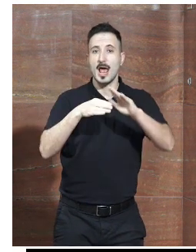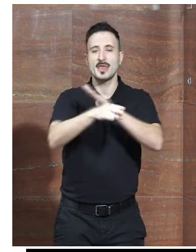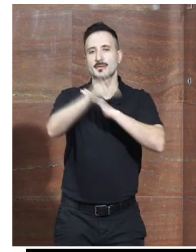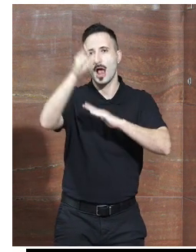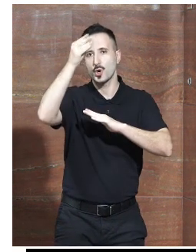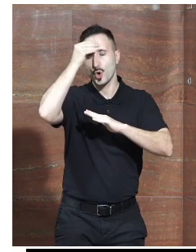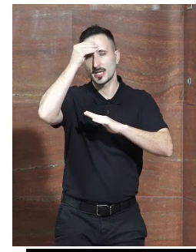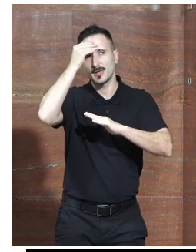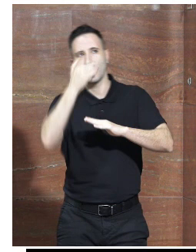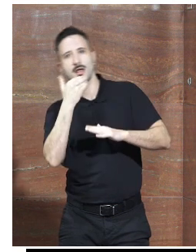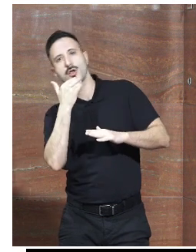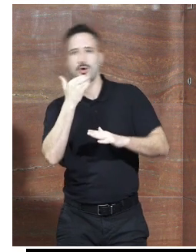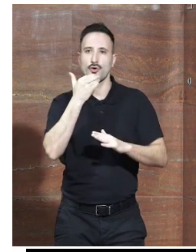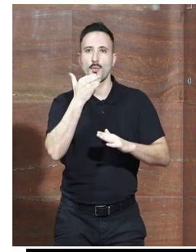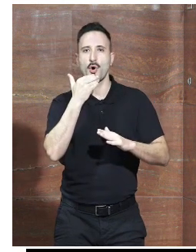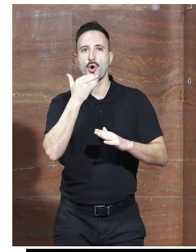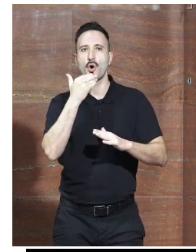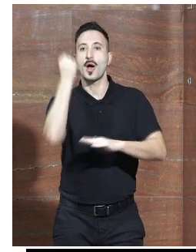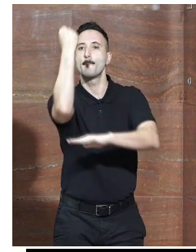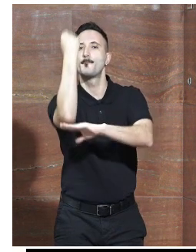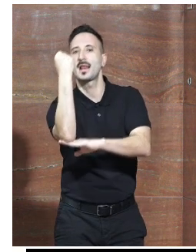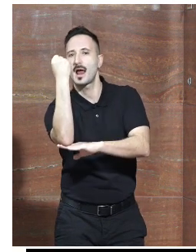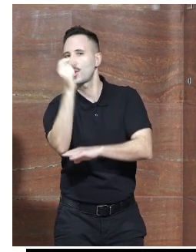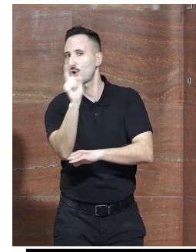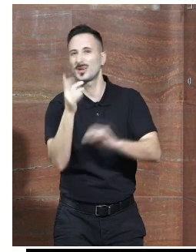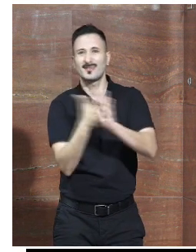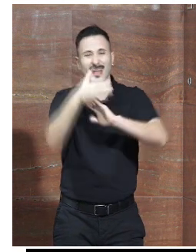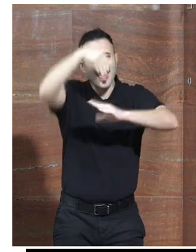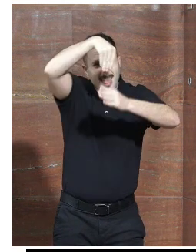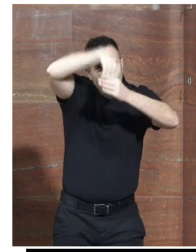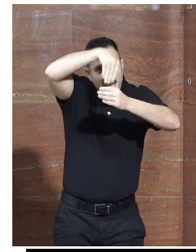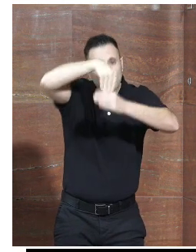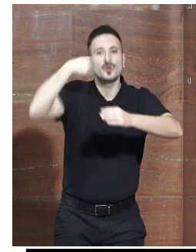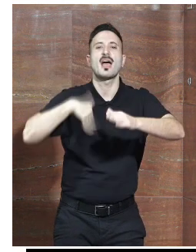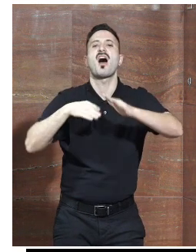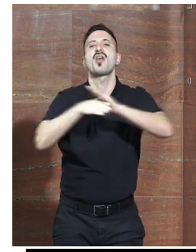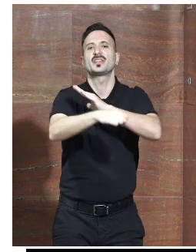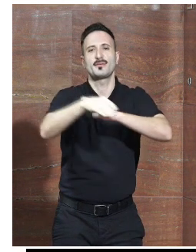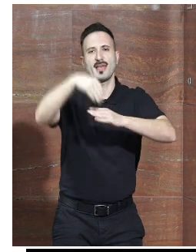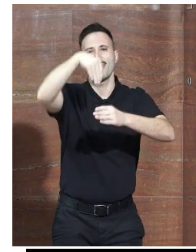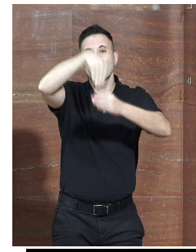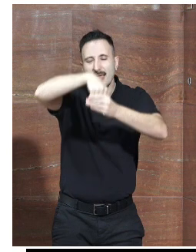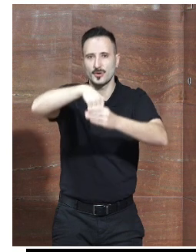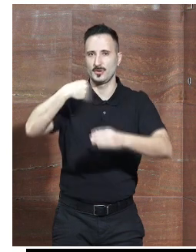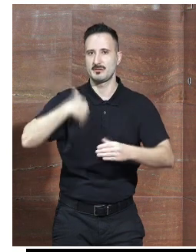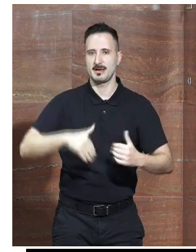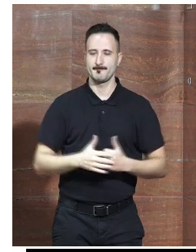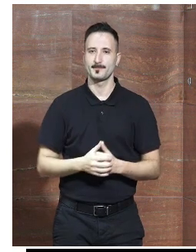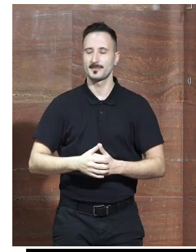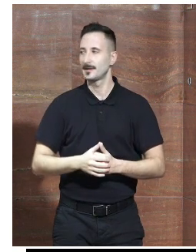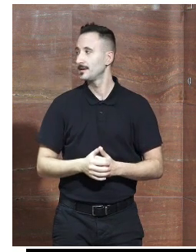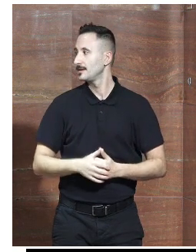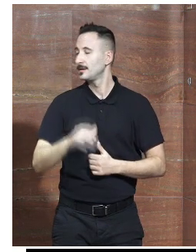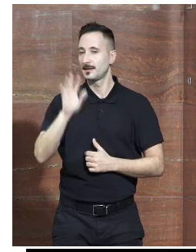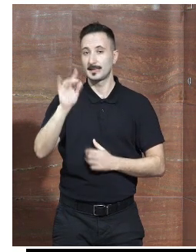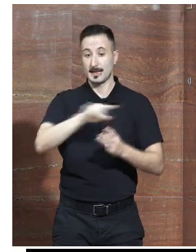como no como una pata, sino que es algo intrínseco dentro de la propia accesibilidad. Pues mira, justamente viene a alusión de la